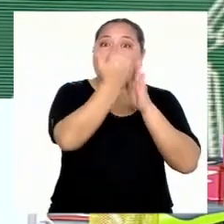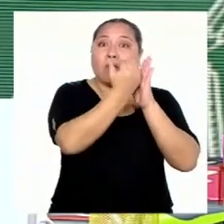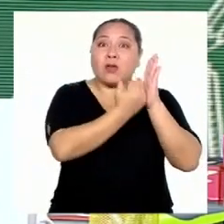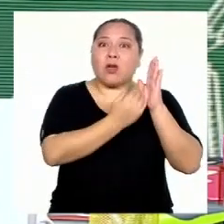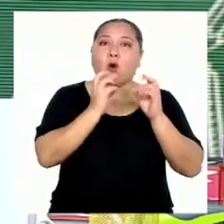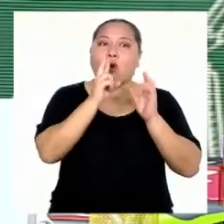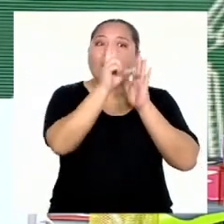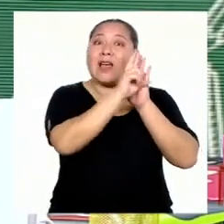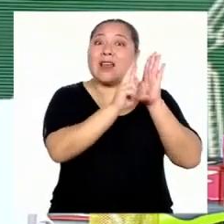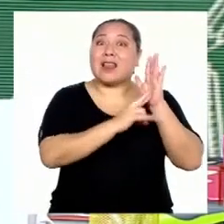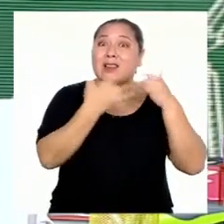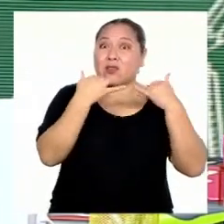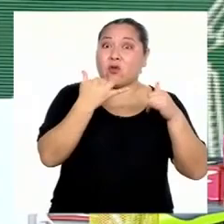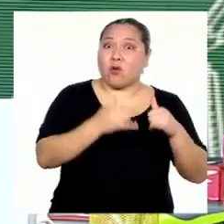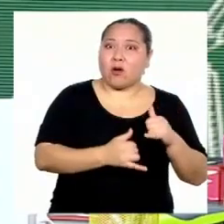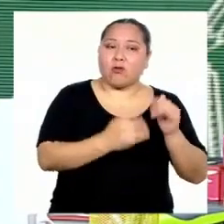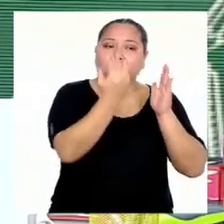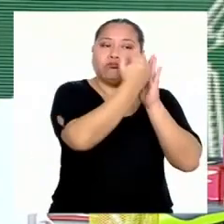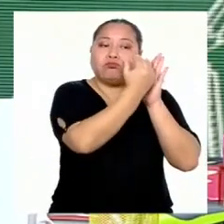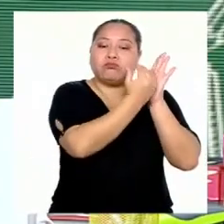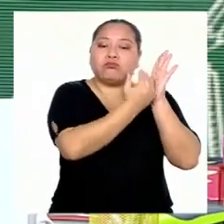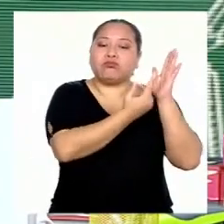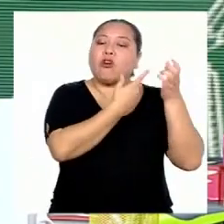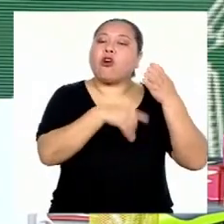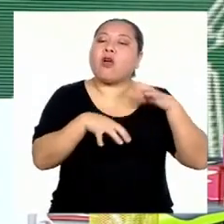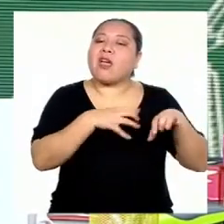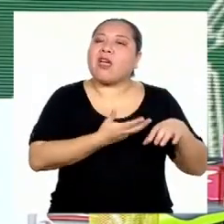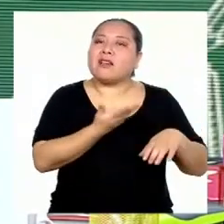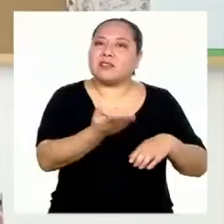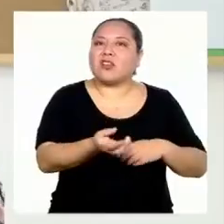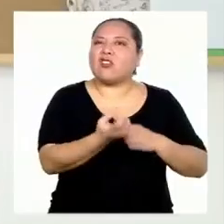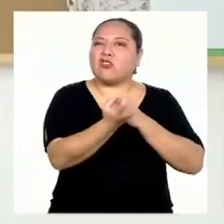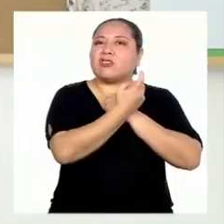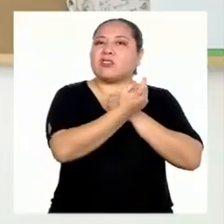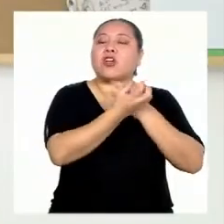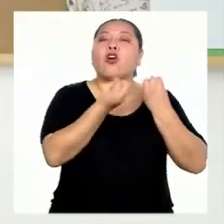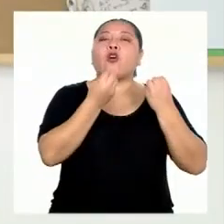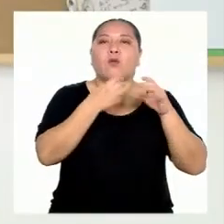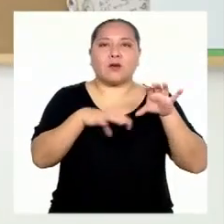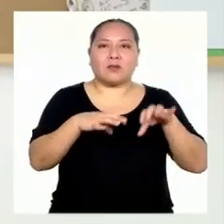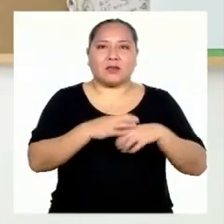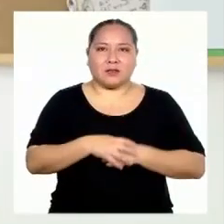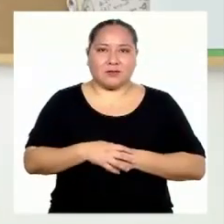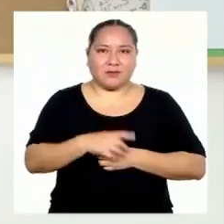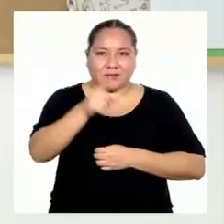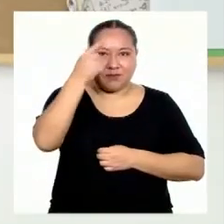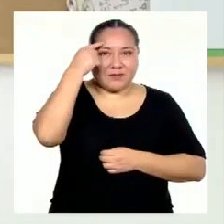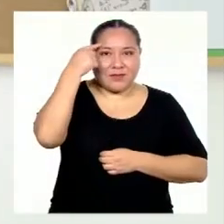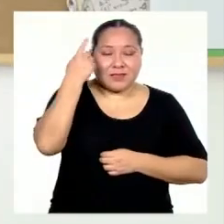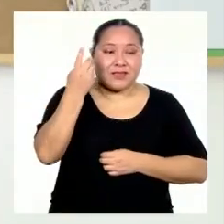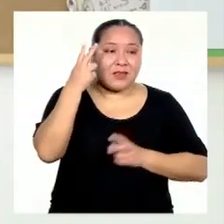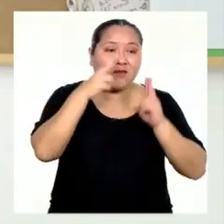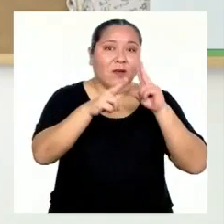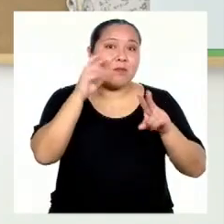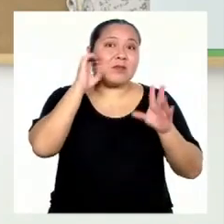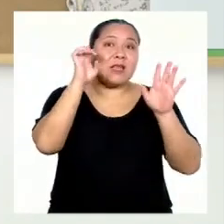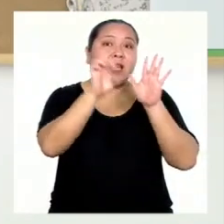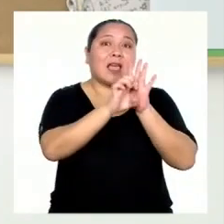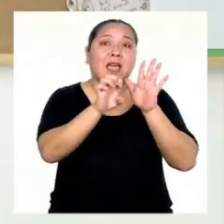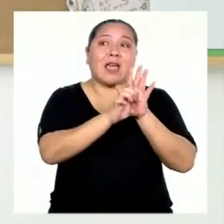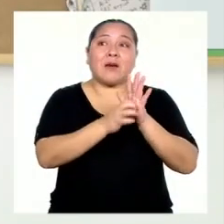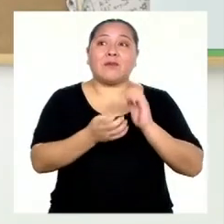juego. Nos da indicaciones para hacer algo o nos enseña cómo hacerlo. ¿Qué les parece si vemos ejemplos de